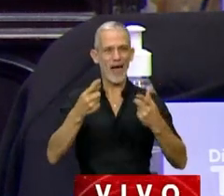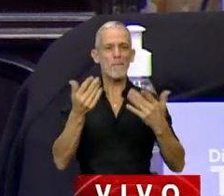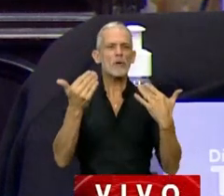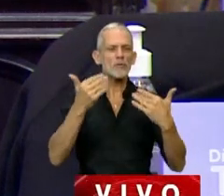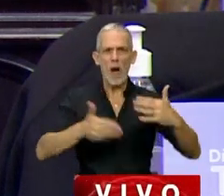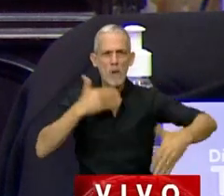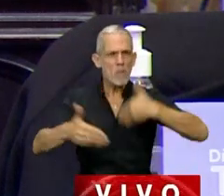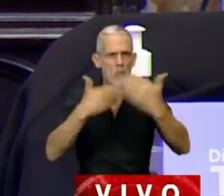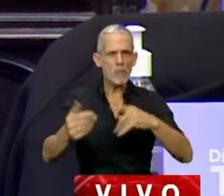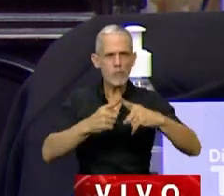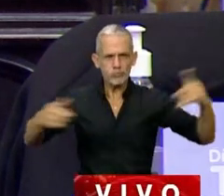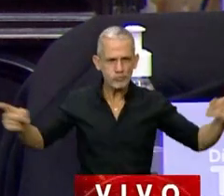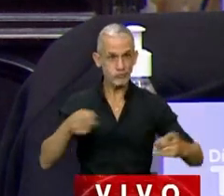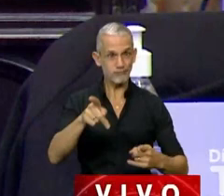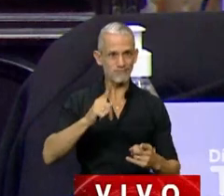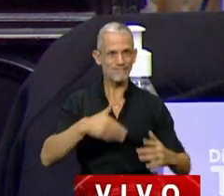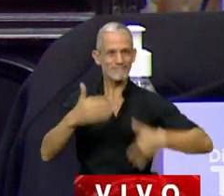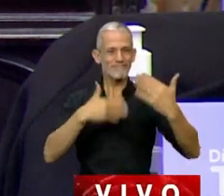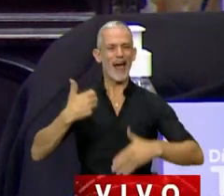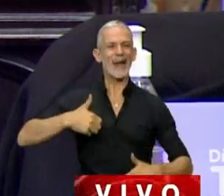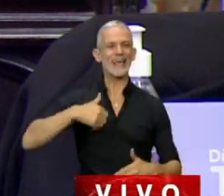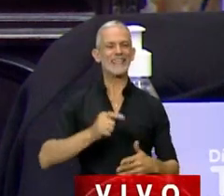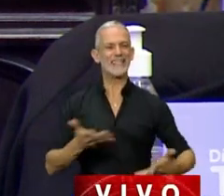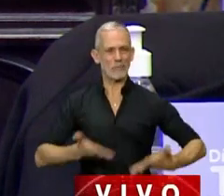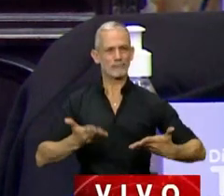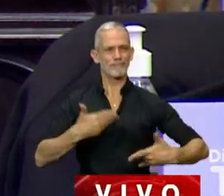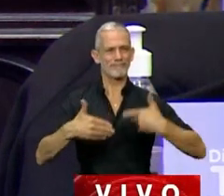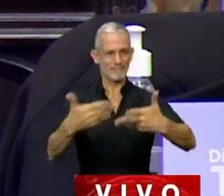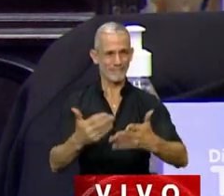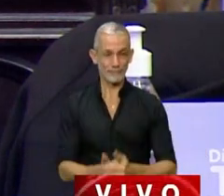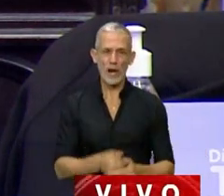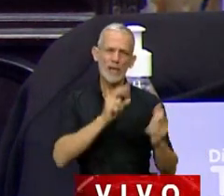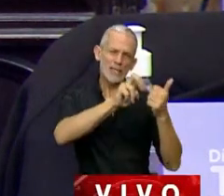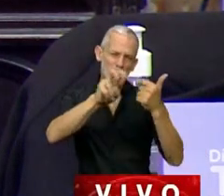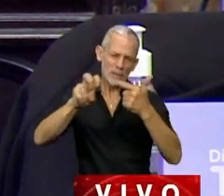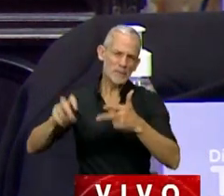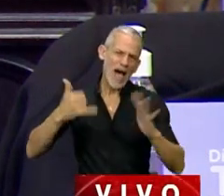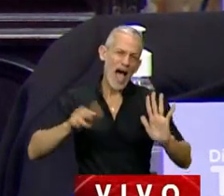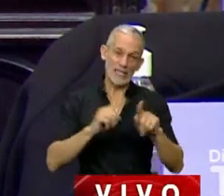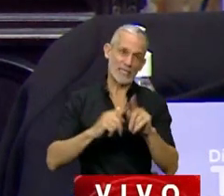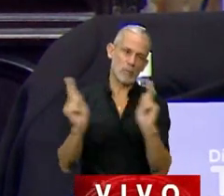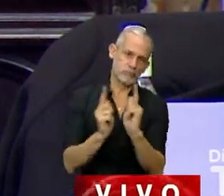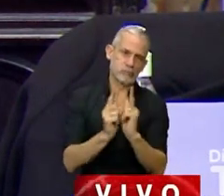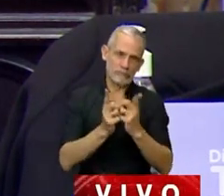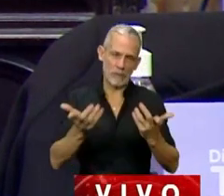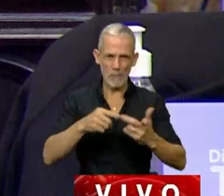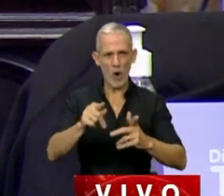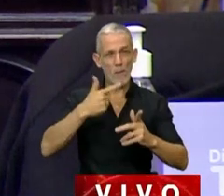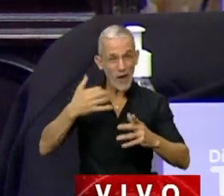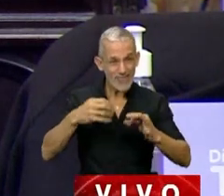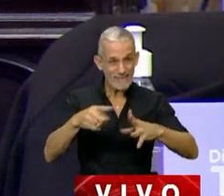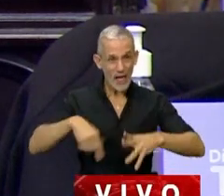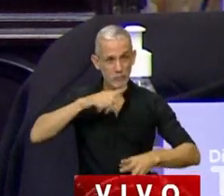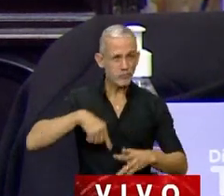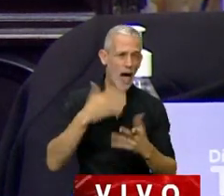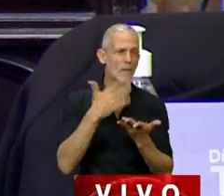desarrollo sostenible tiene para el crecimiento y el progreso de la Argentina. Hay muchísimos temas y tenemos poco tiempo para abordarlo, pero en definitiva acá